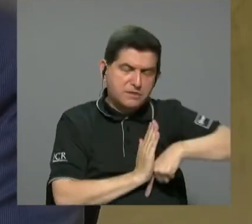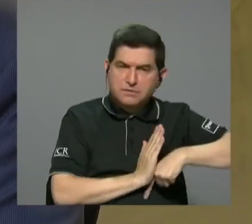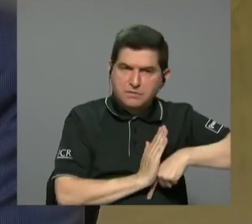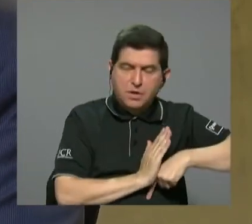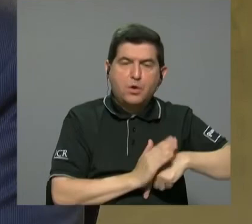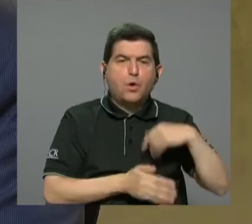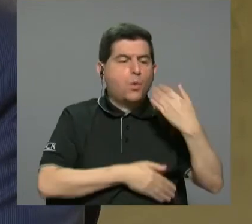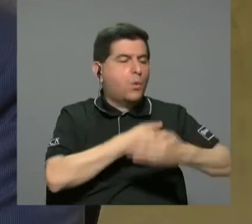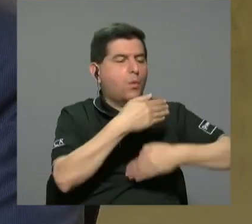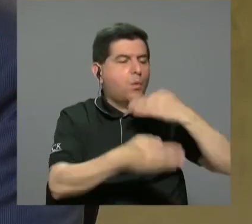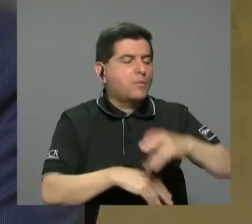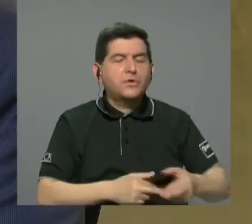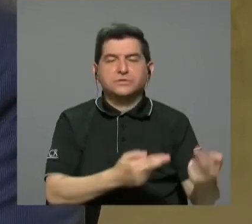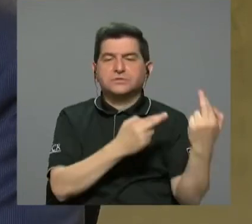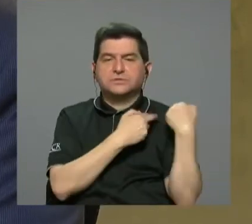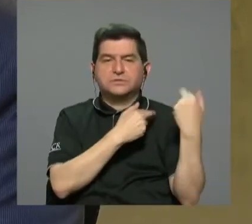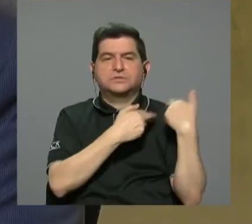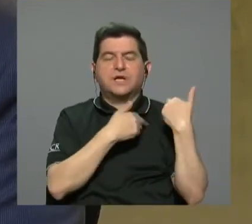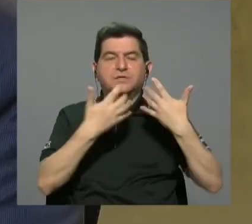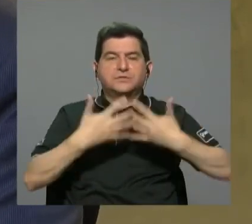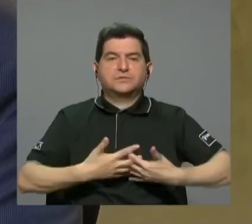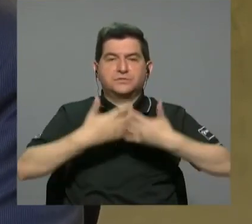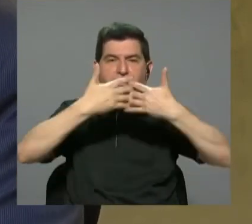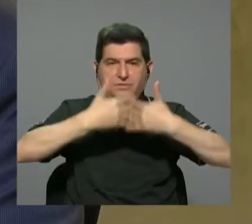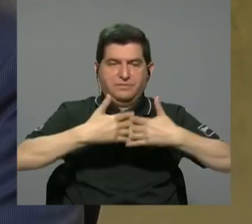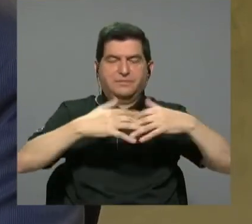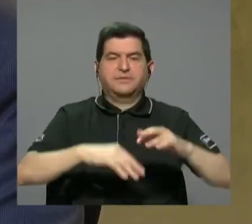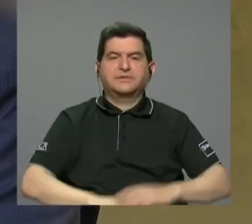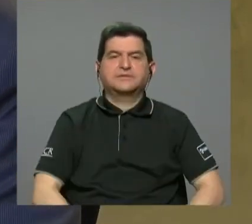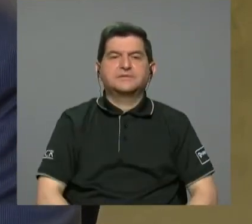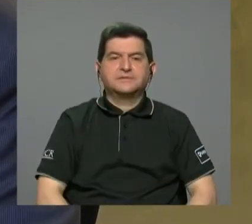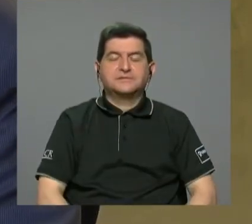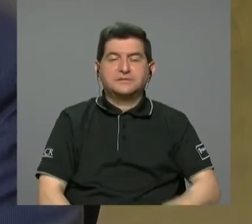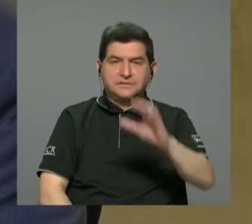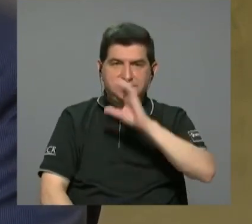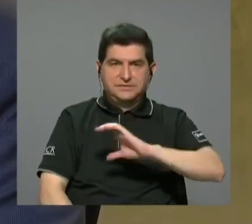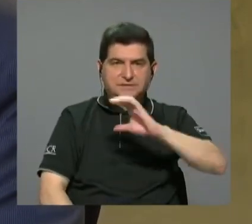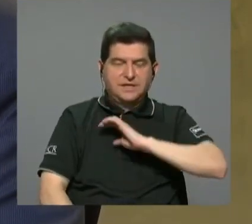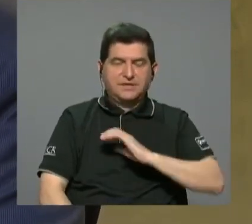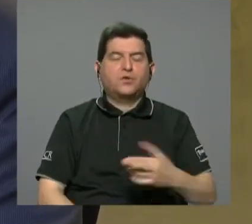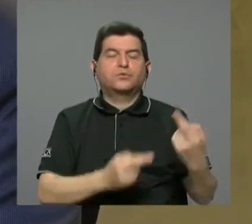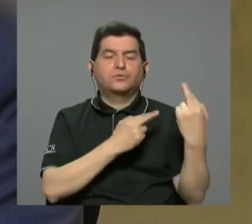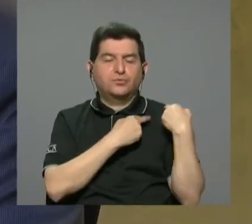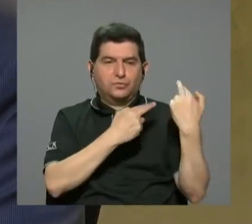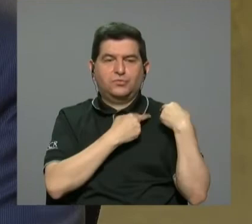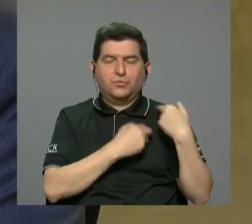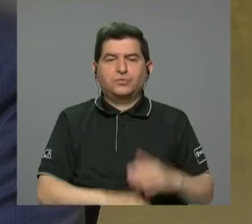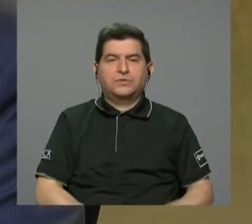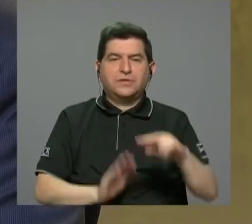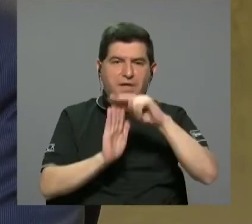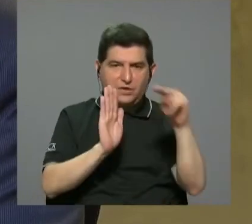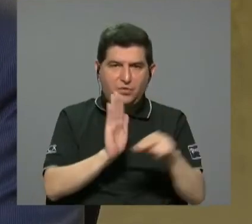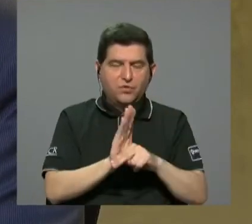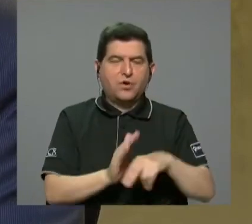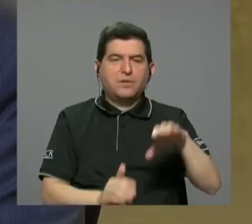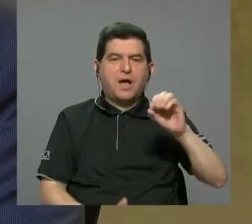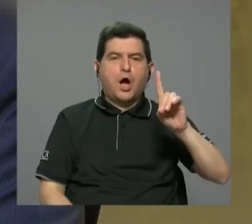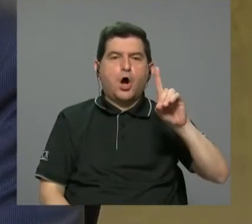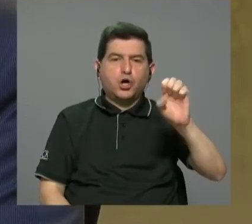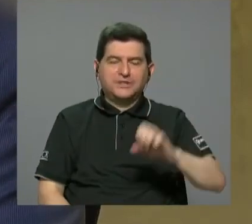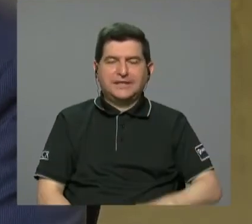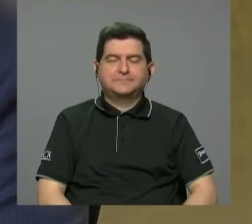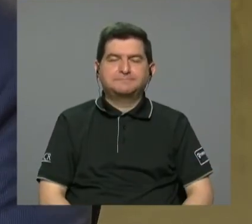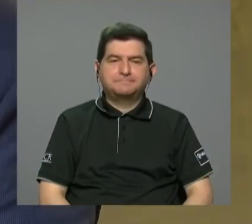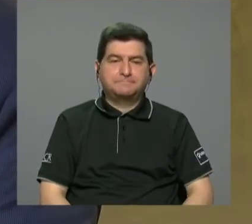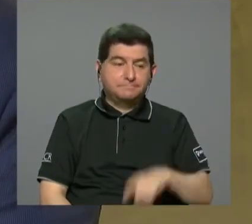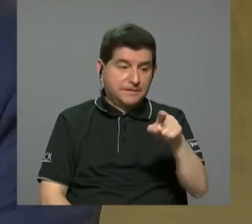un protocolo de responsabilidad empresarial, de conducta empresarial responsable con los estándares de la OCDE. Y